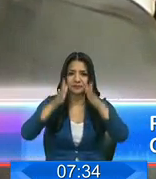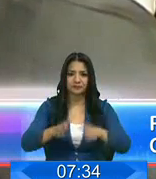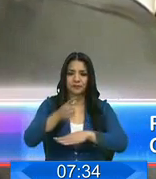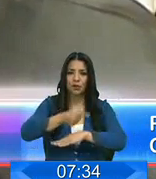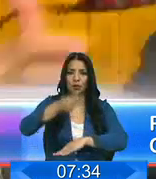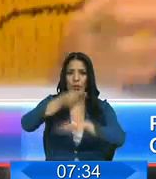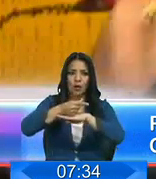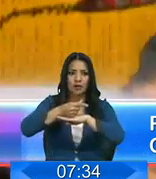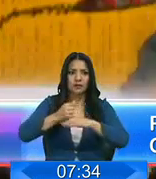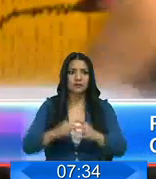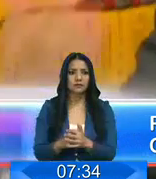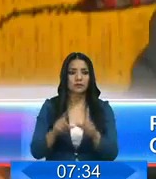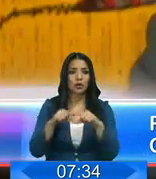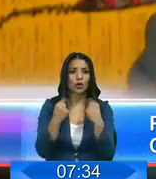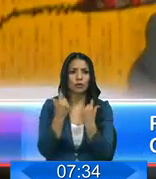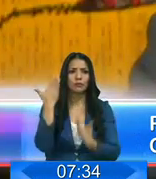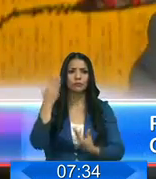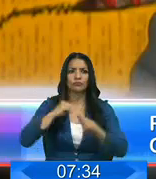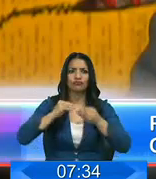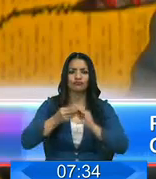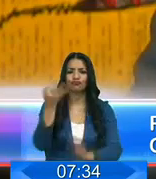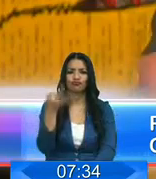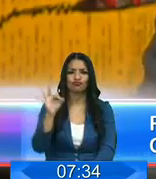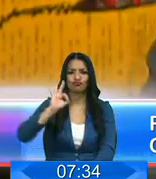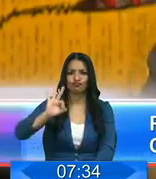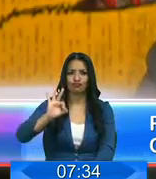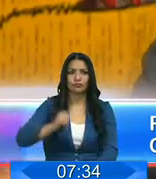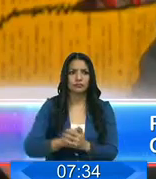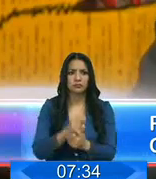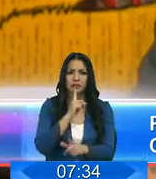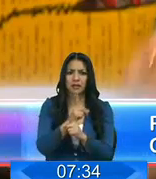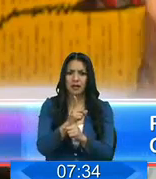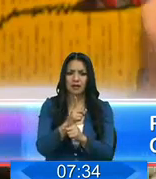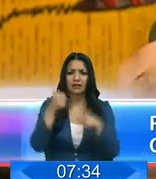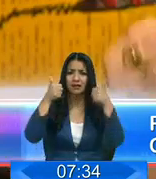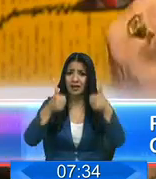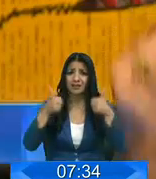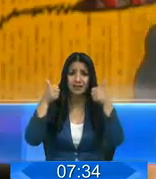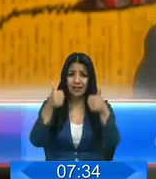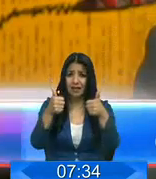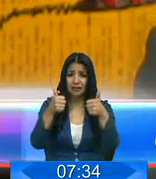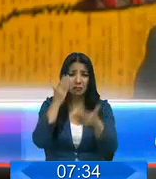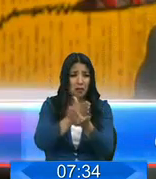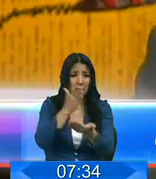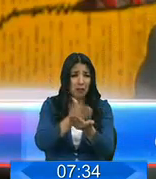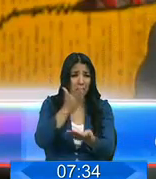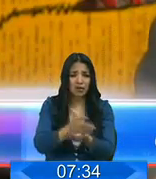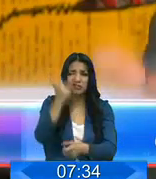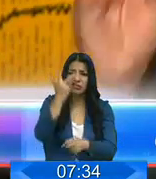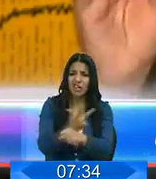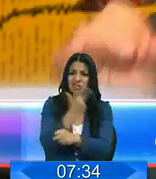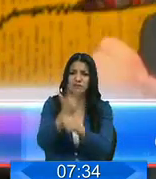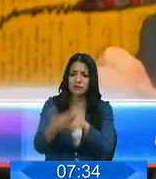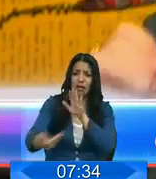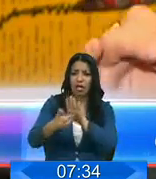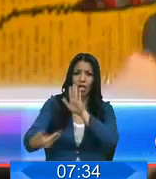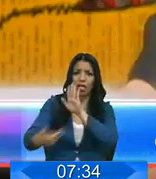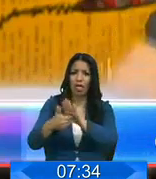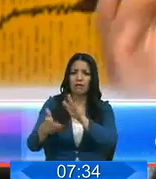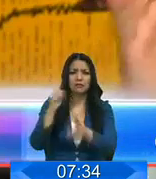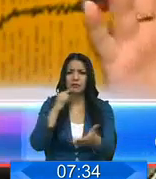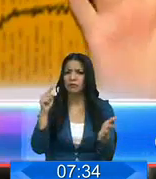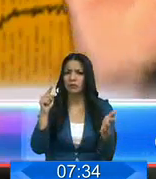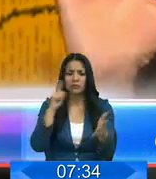por Meta. Con cambios radicales. Me han querido tumbar la candidatura 3 veces y las voy a